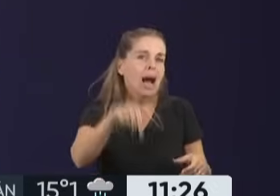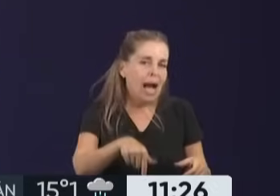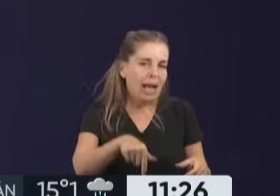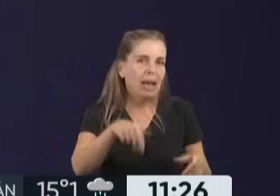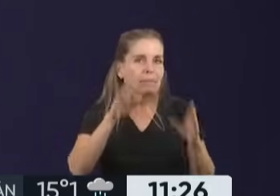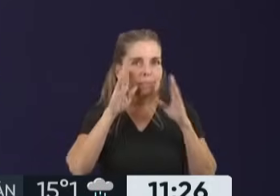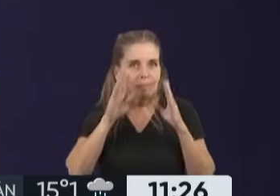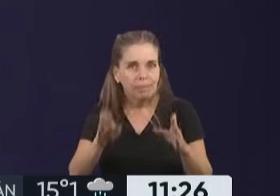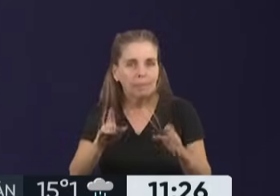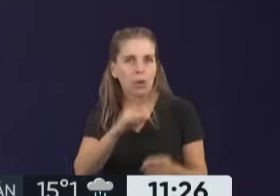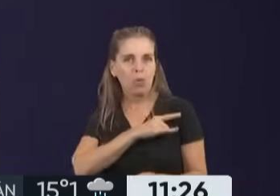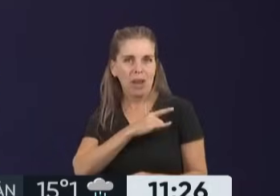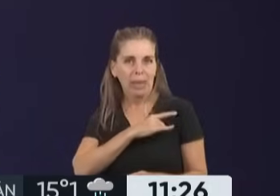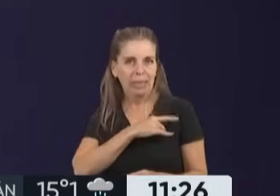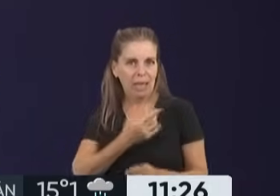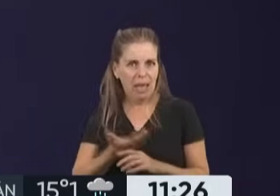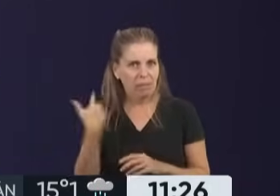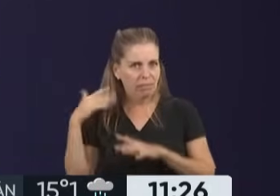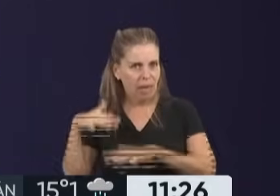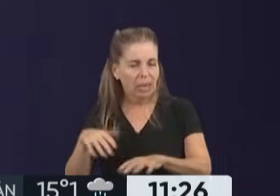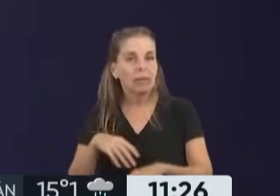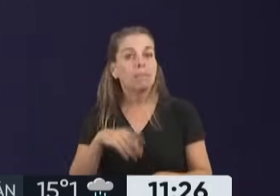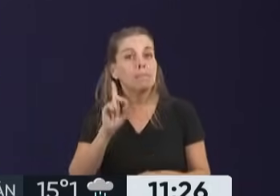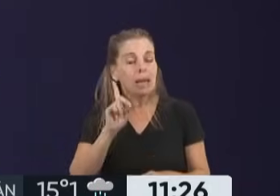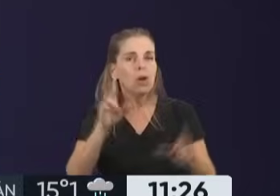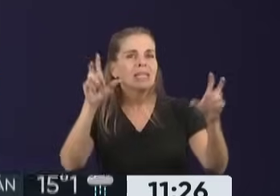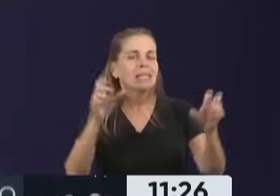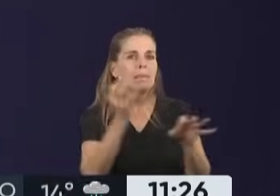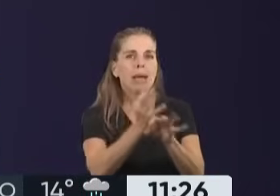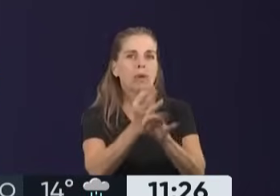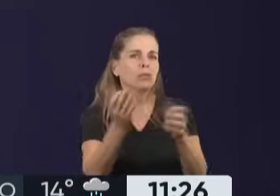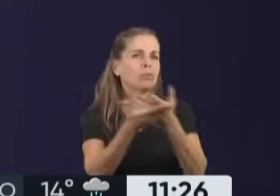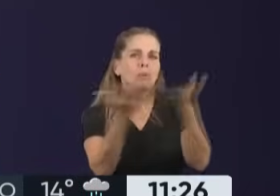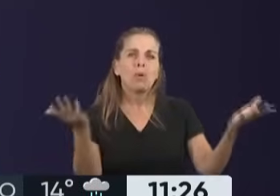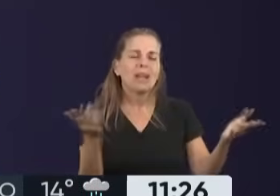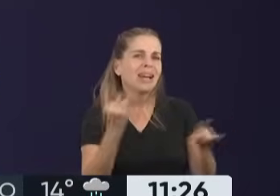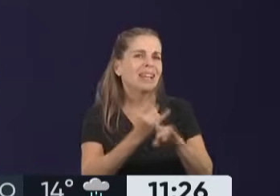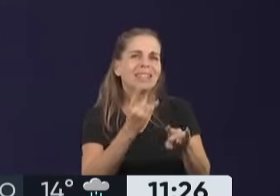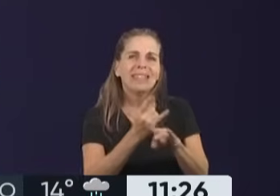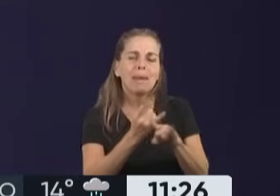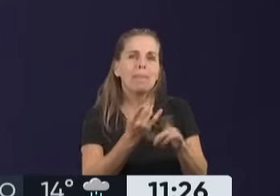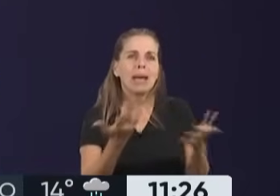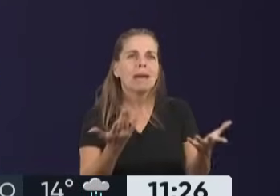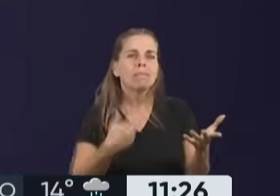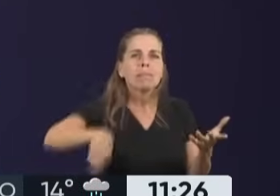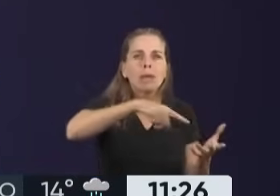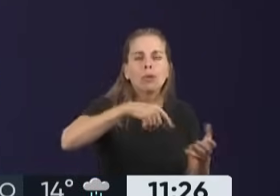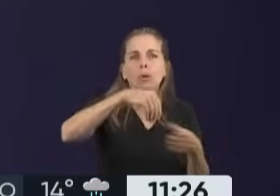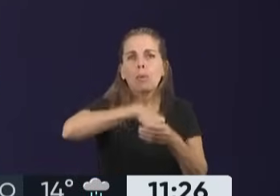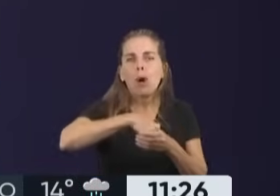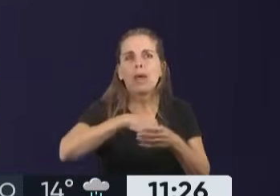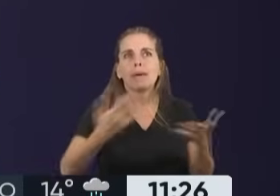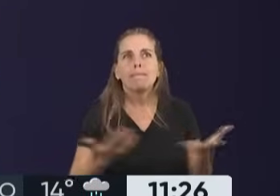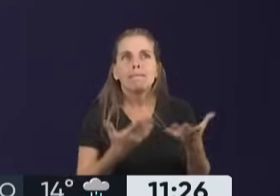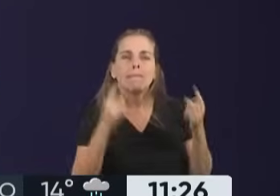la educación universitaria, pero la educación pública en general es parte de nuestro proyecto, digamos,